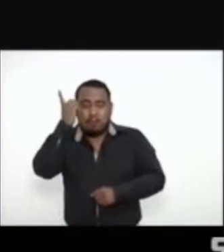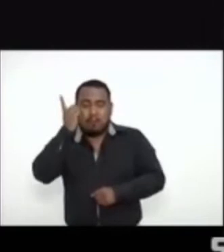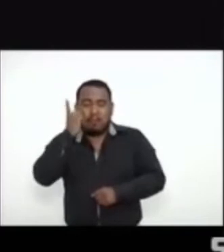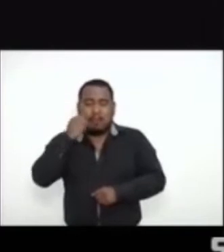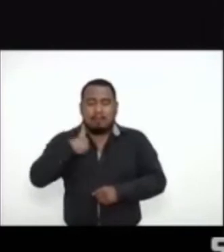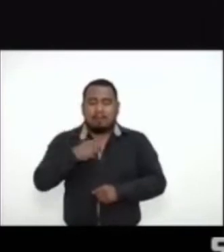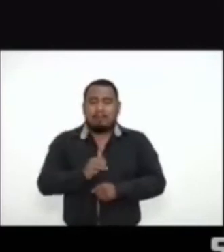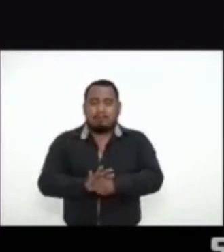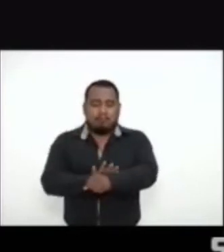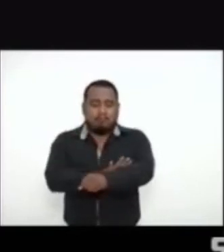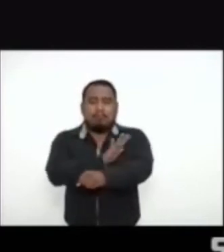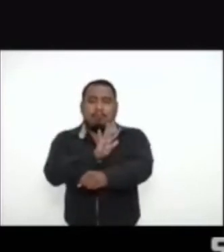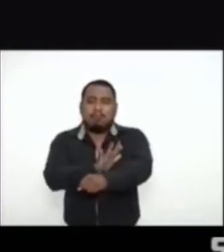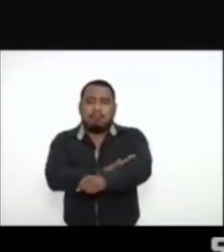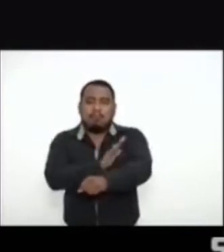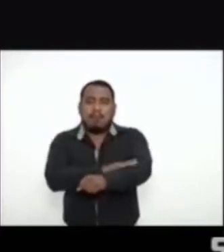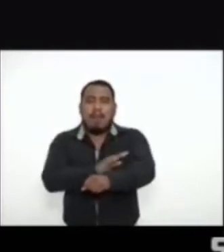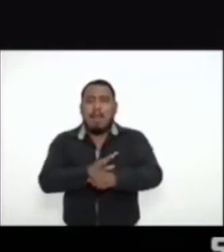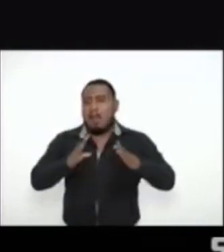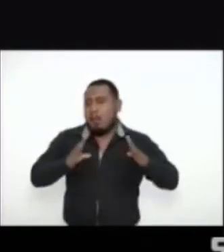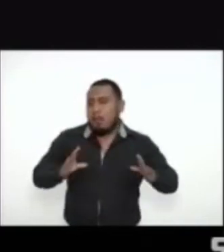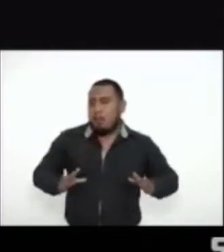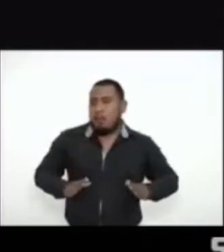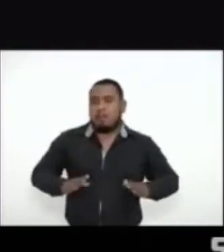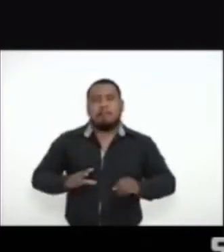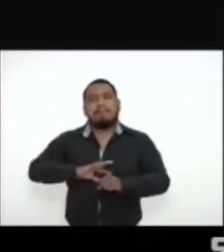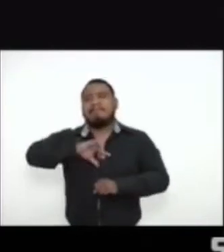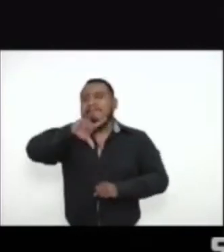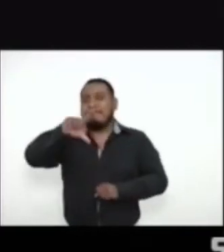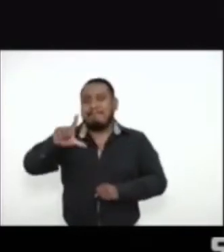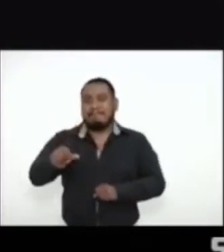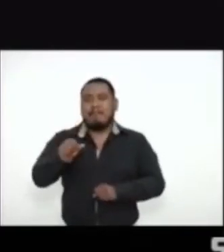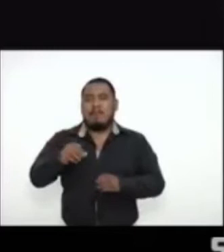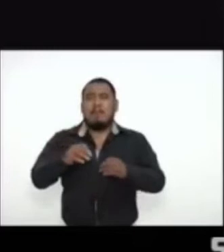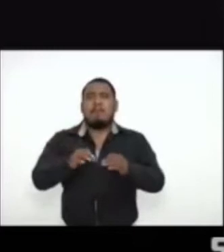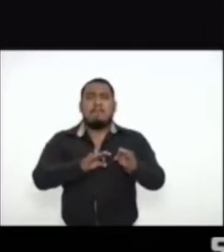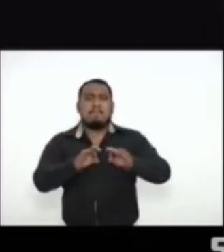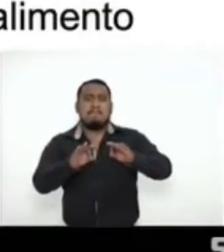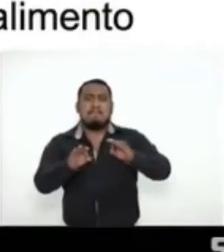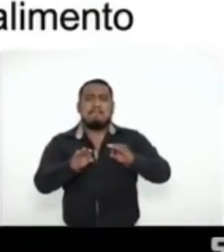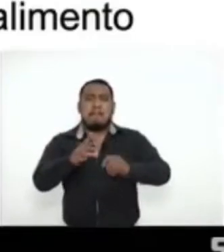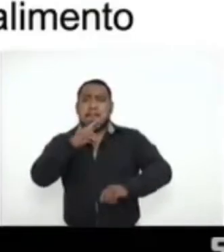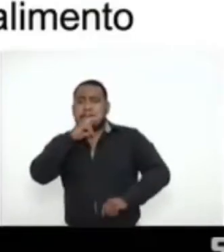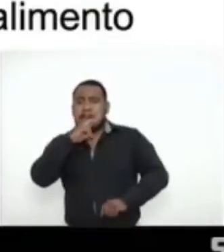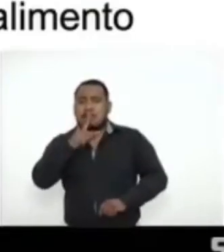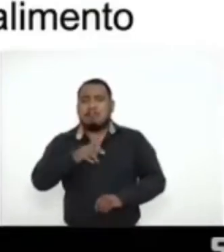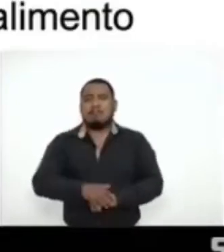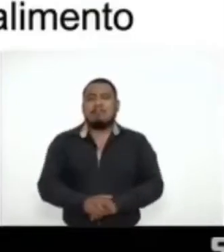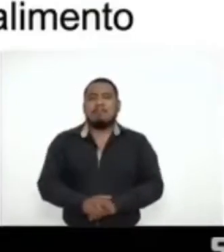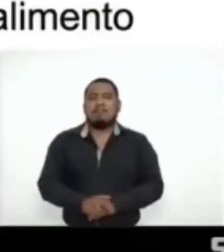cargar energía para poder hacer de una manera mucho más eficiente ese trabajo que tienes ahí